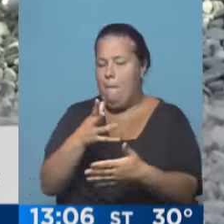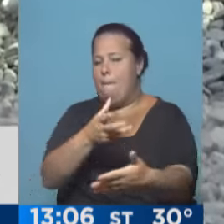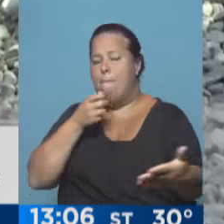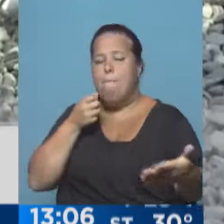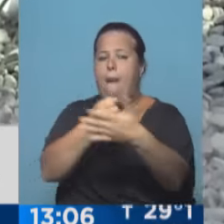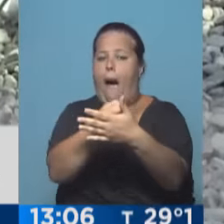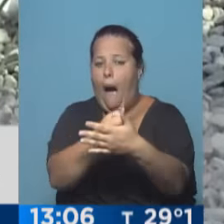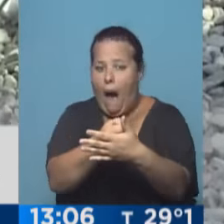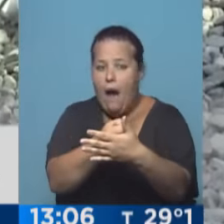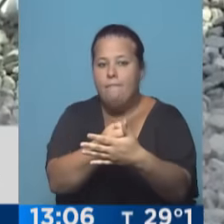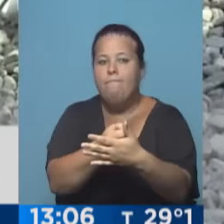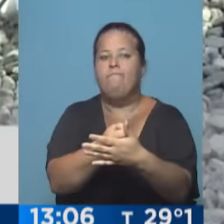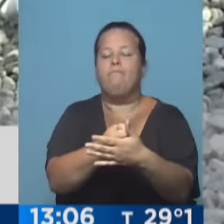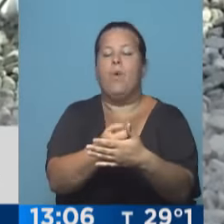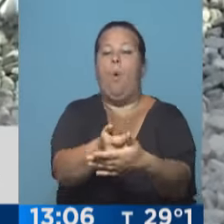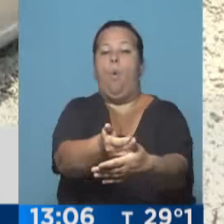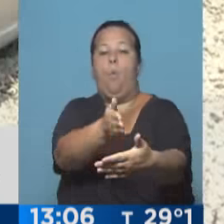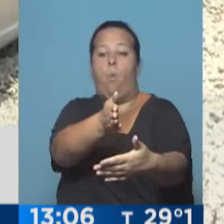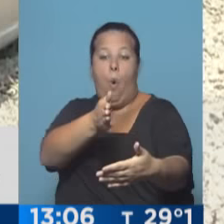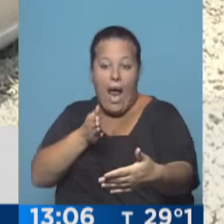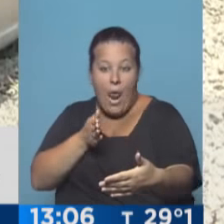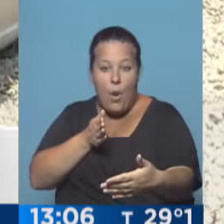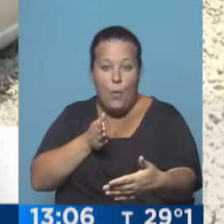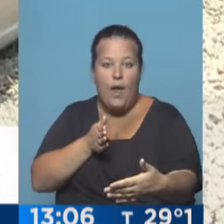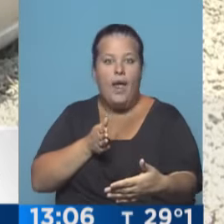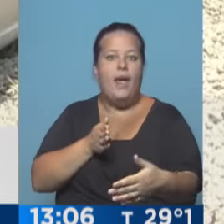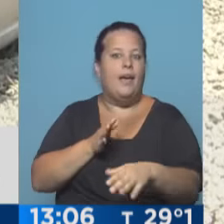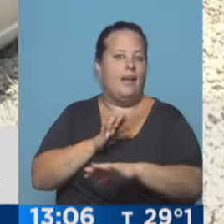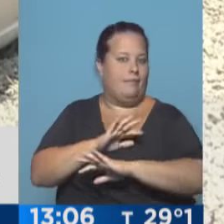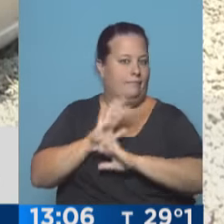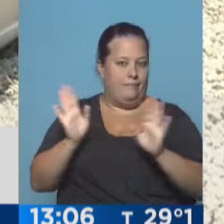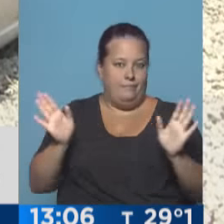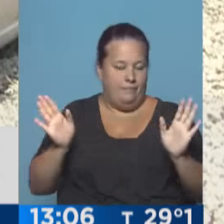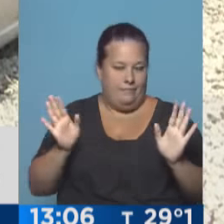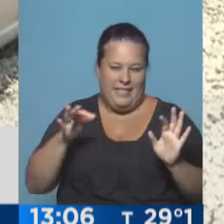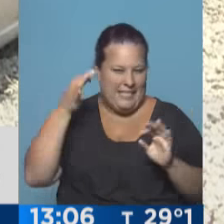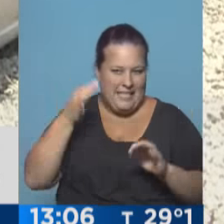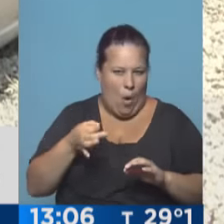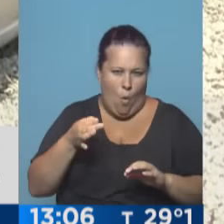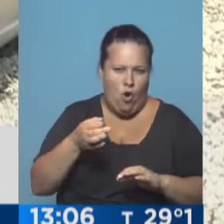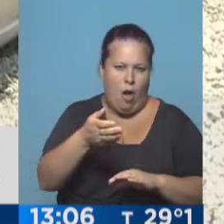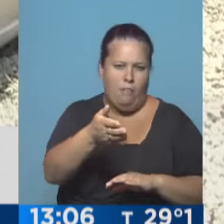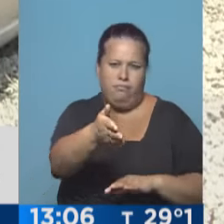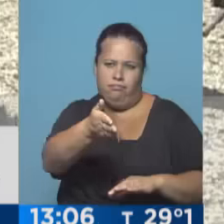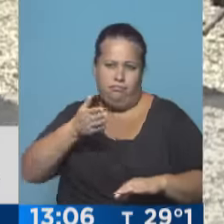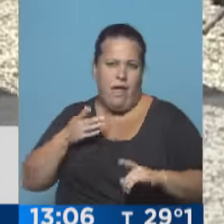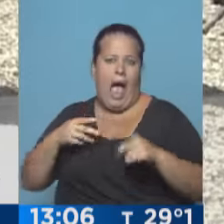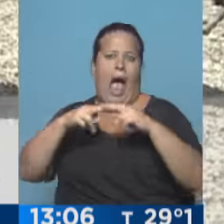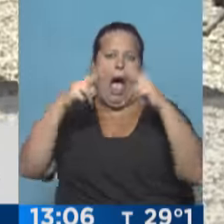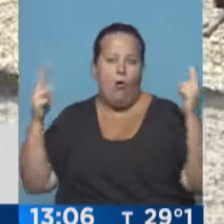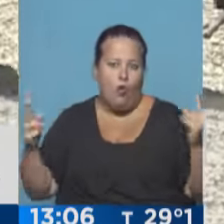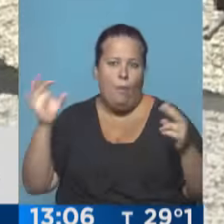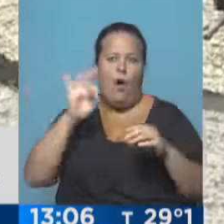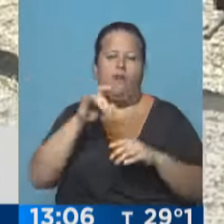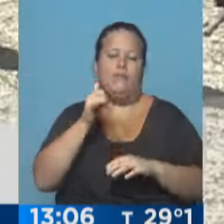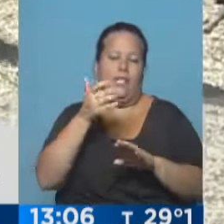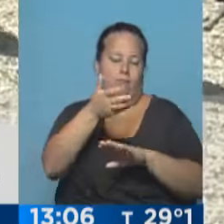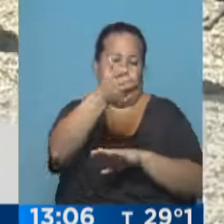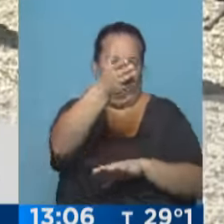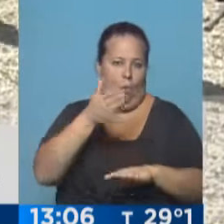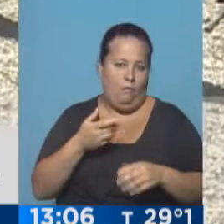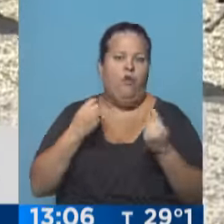final. El regreso era seguramente hacia la misma autopista o hacia algún barranco. Sí, marcha atrás como